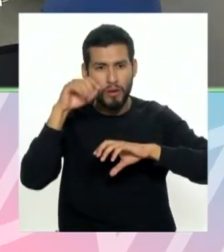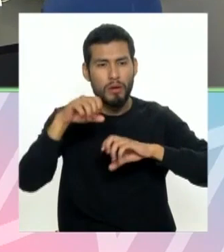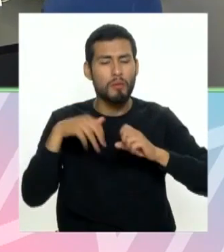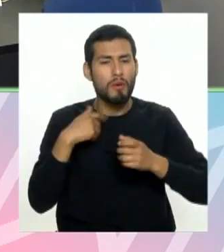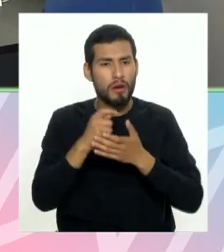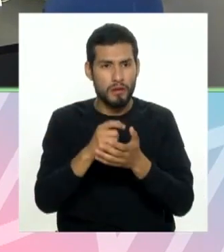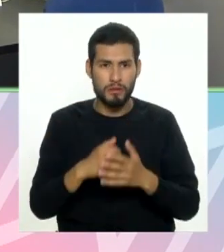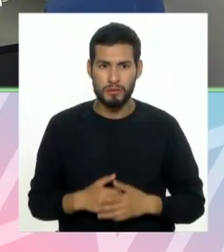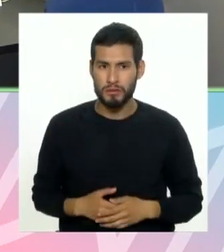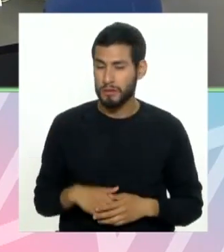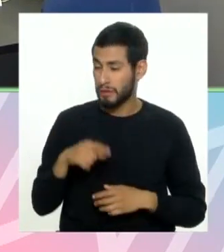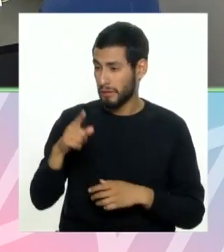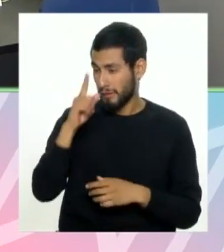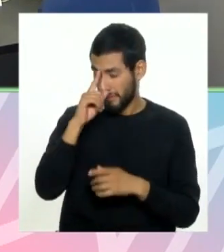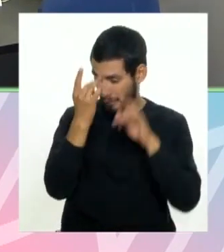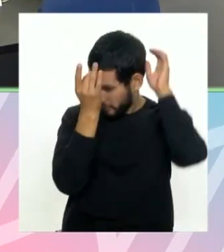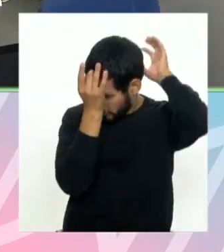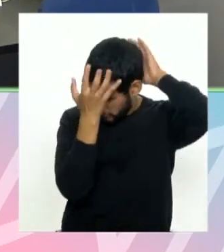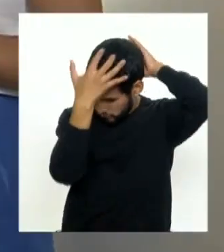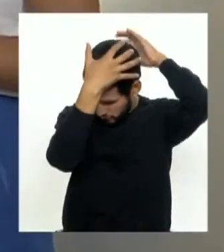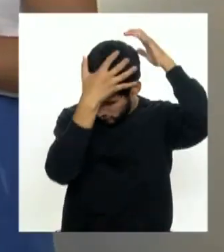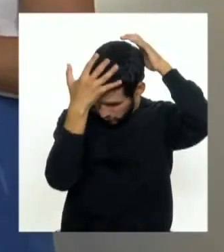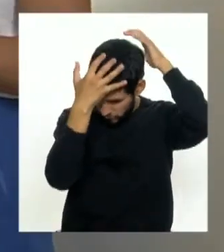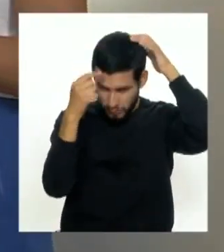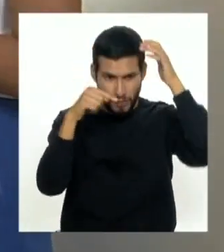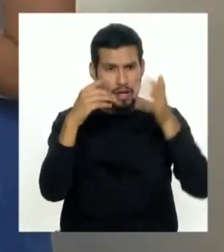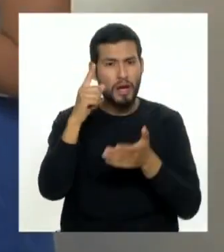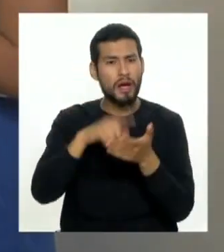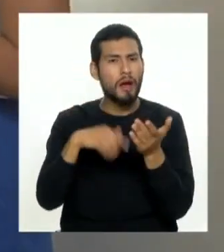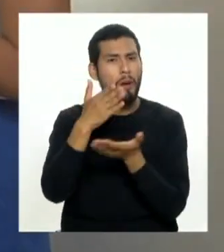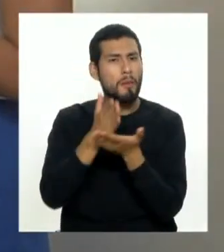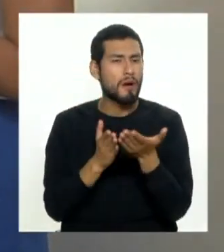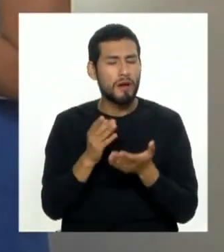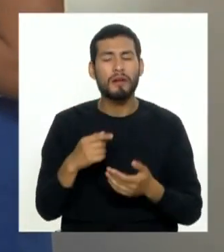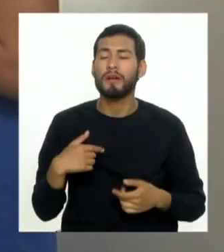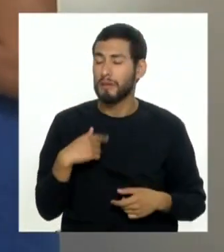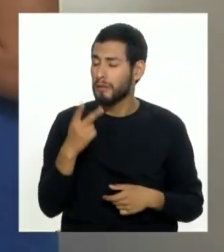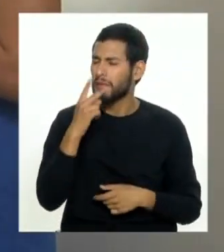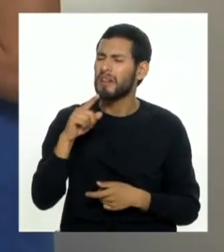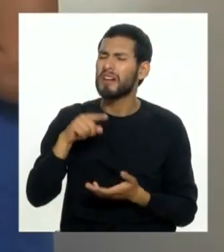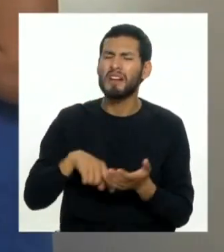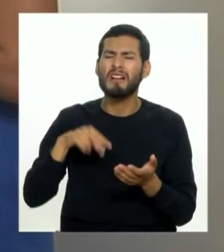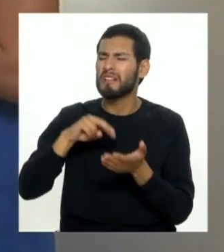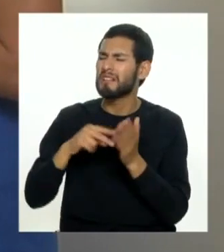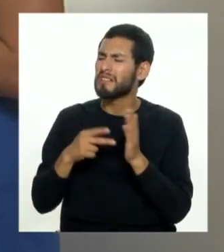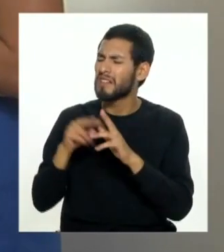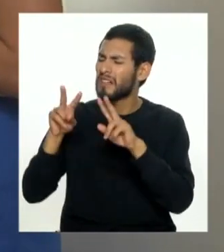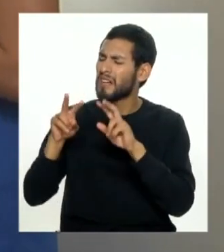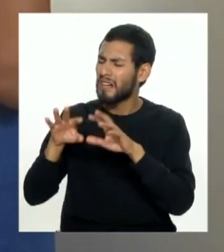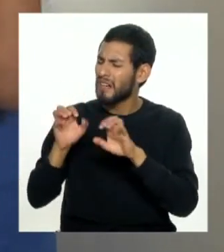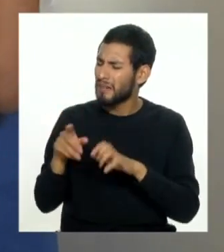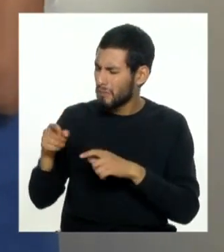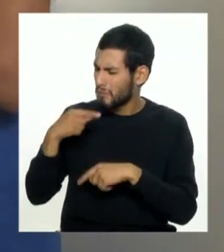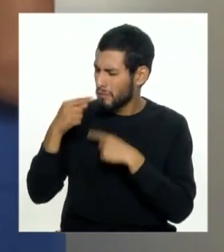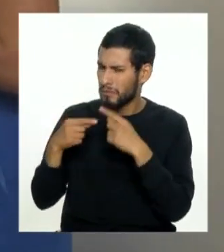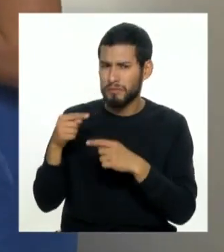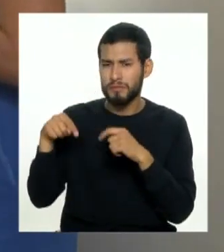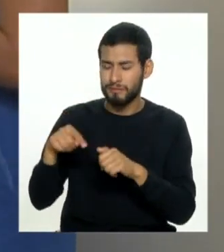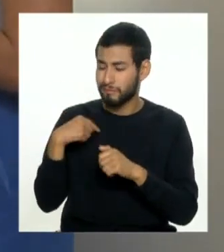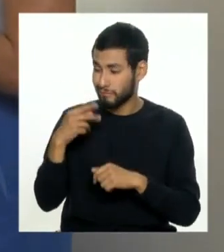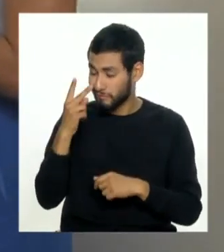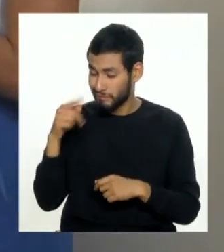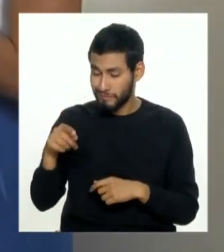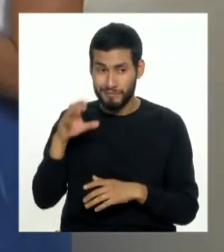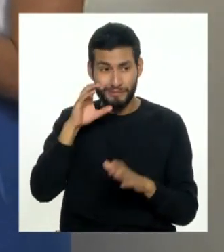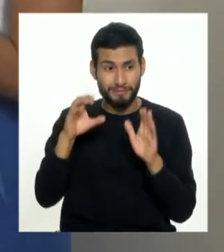¿en qué parte de nuestro cerebro? A ver, vamos por el comienzo. ¿En qué consiste este examen que ya nos ha comentado? Estamos viendo aquí en